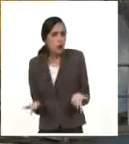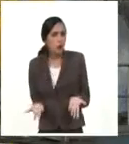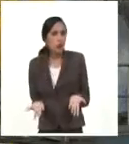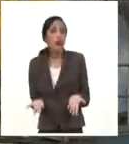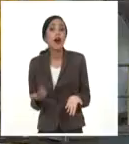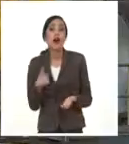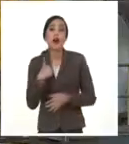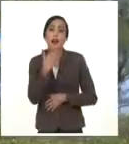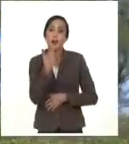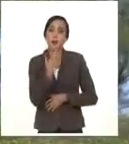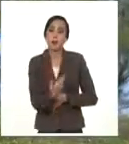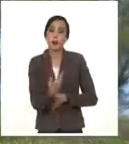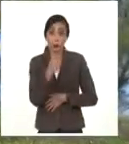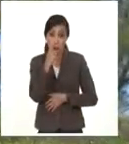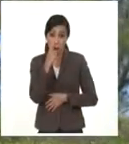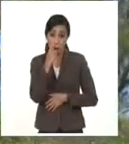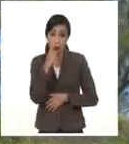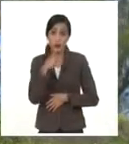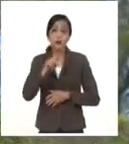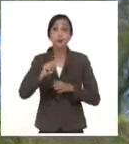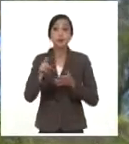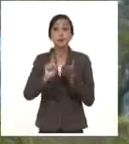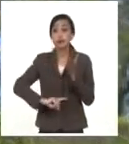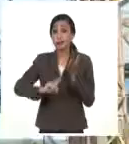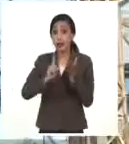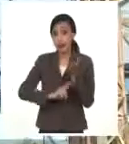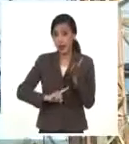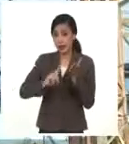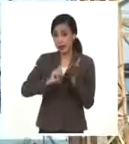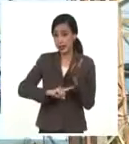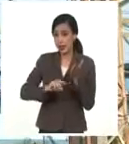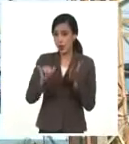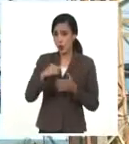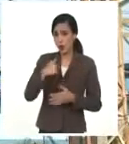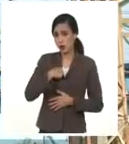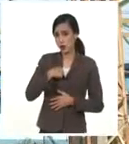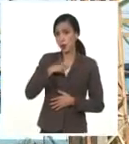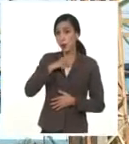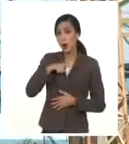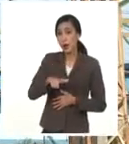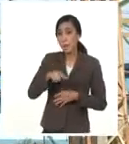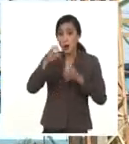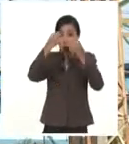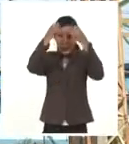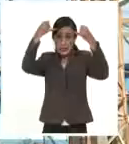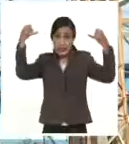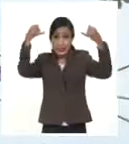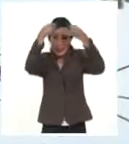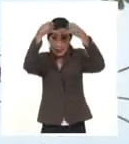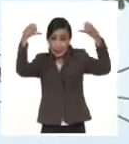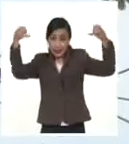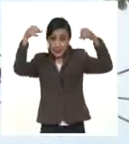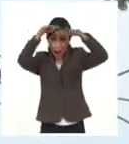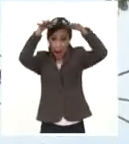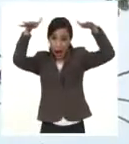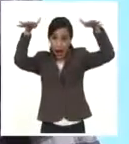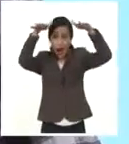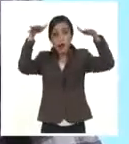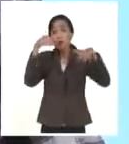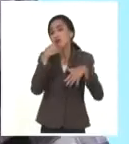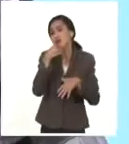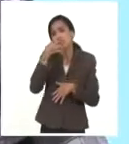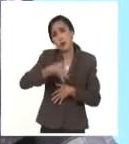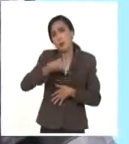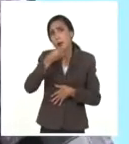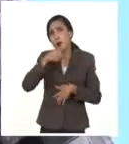Bueno, si en los sistemas eléctricos como el nuestro, que las líneas son aéreas, siempre pueden ocurrir afectaciones al servicio eléctrico por alguna